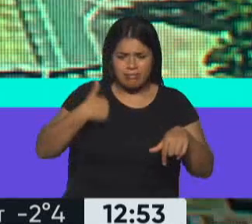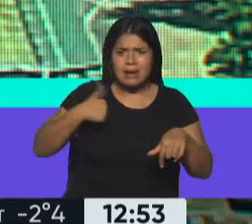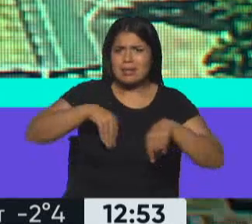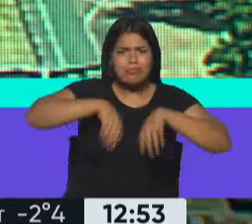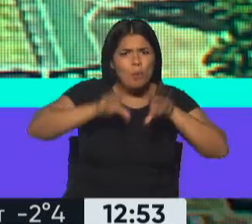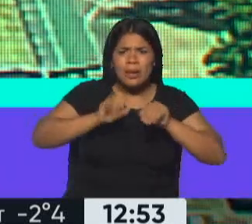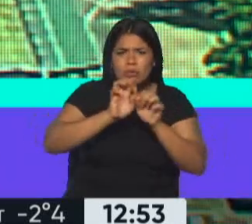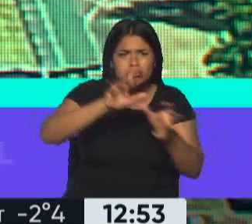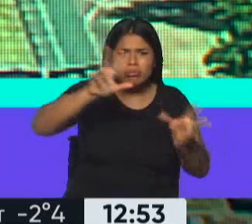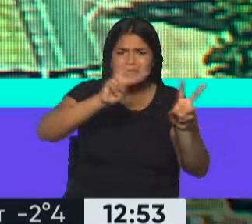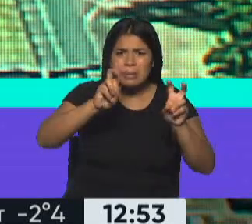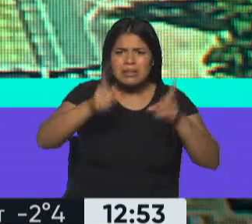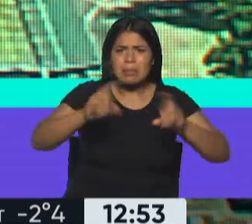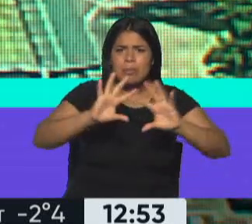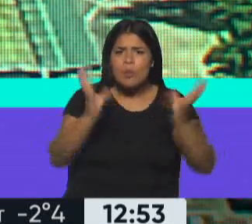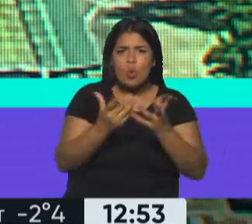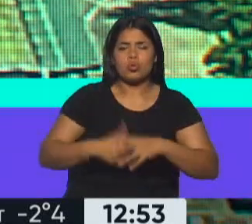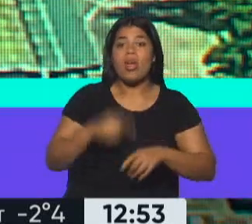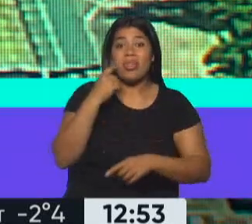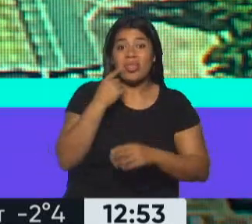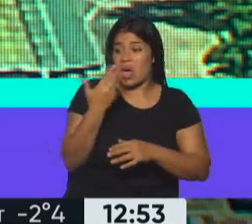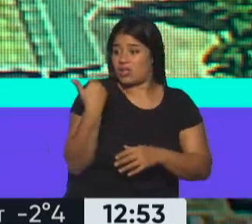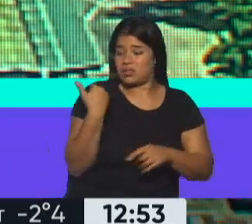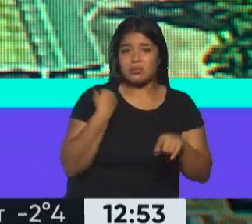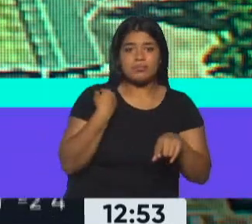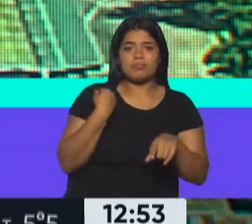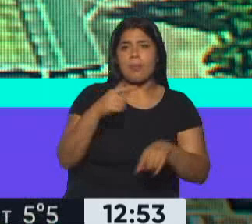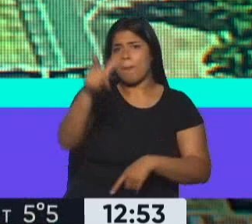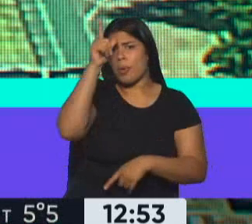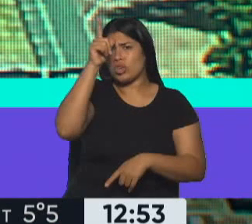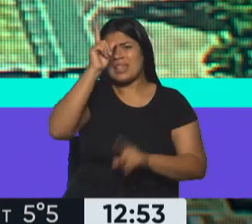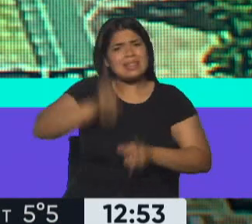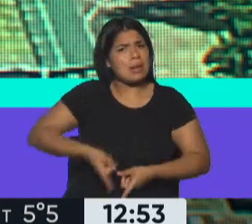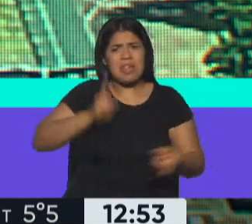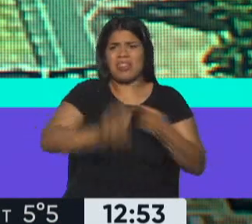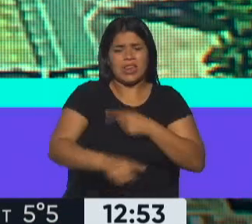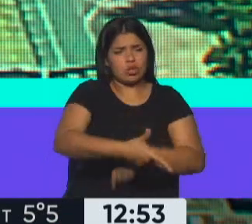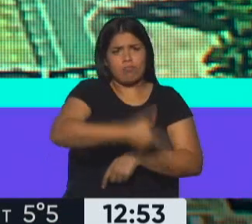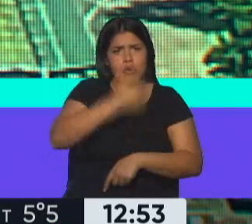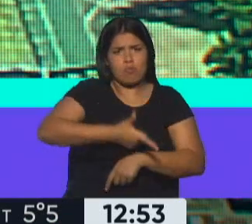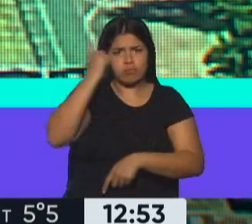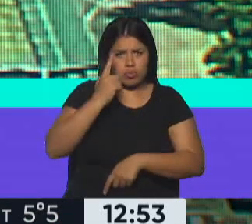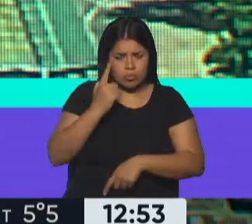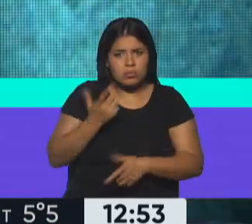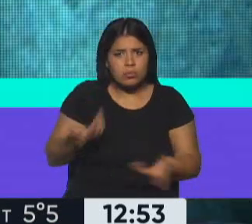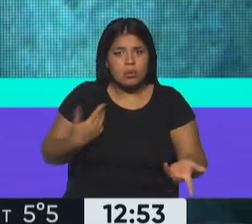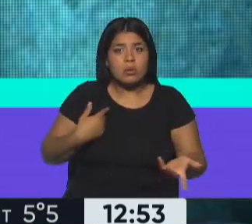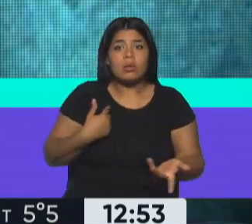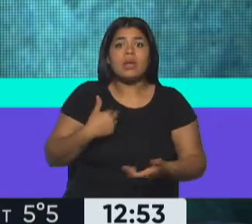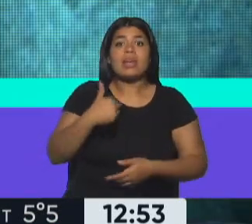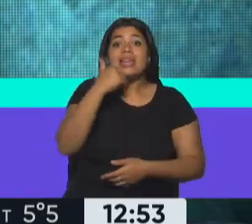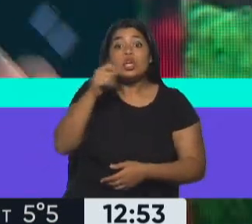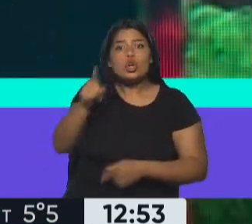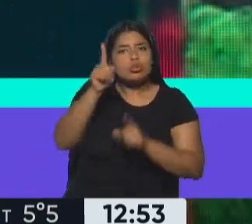pocos días sucedió justamente otro asesinato en este caso por efectivo la policía de la ciudad de buenos aires quien asesinó a tu hijo también